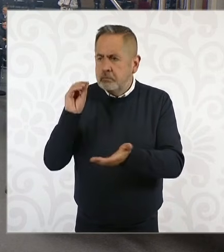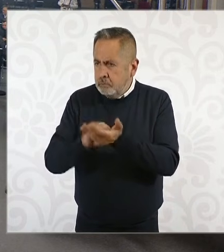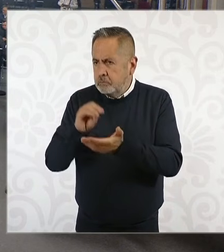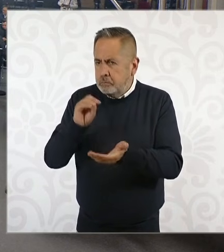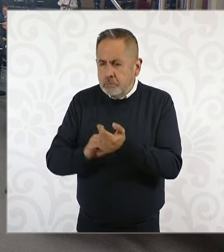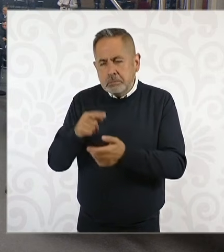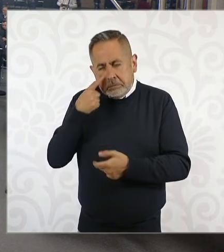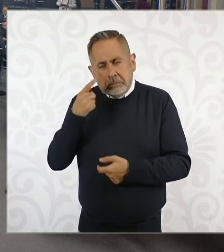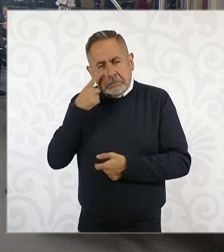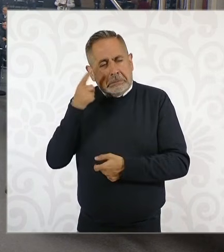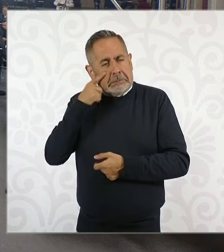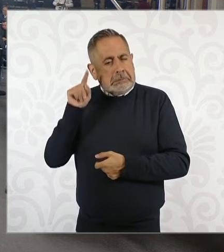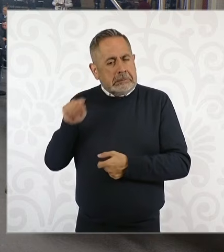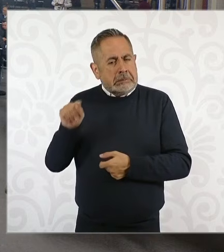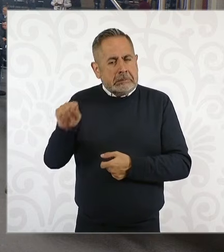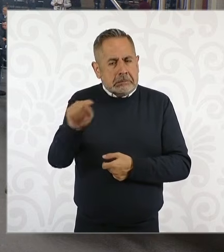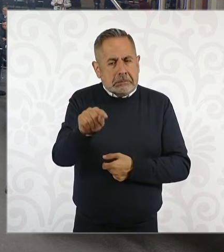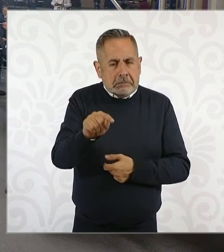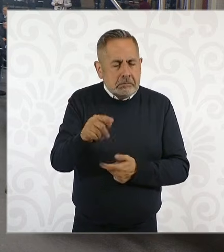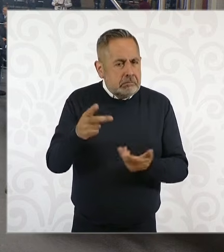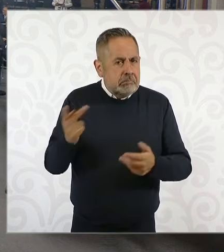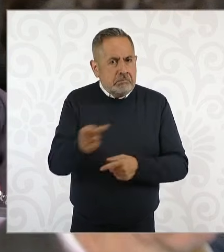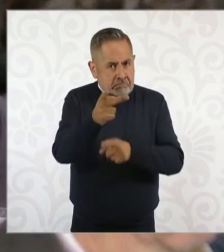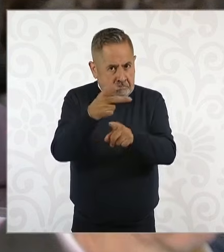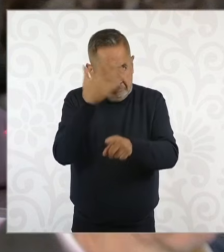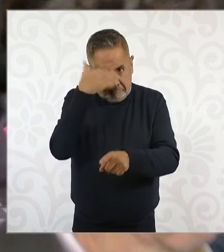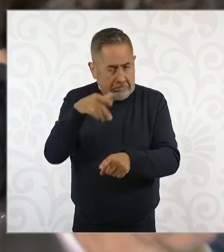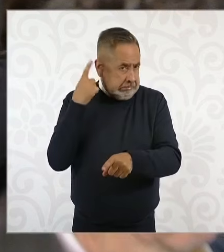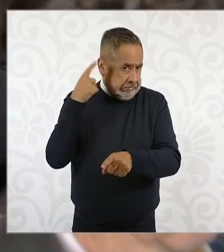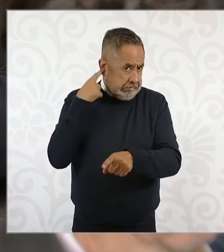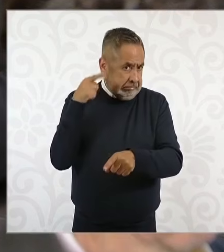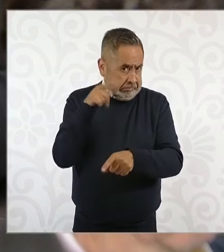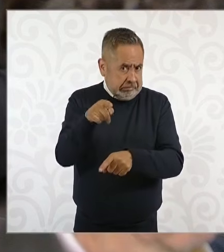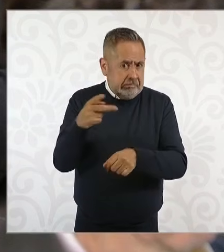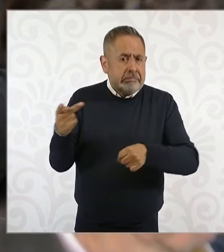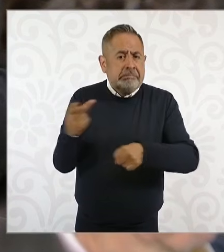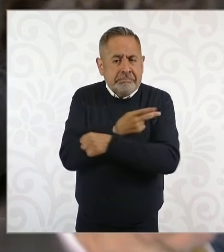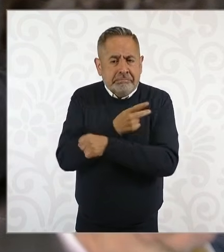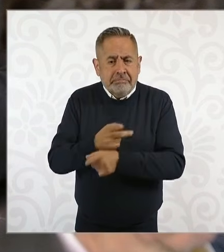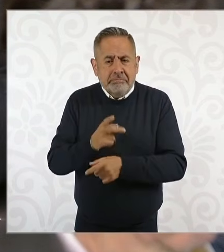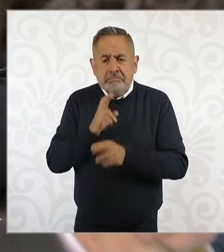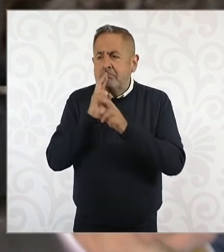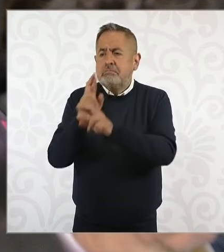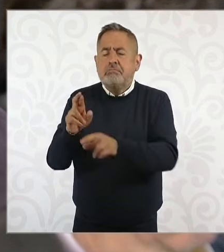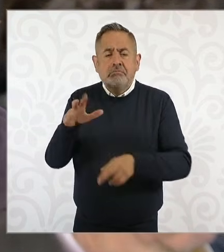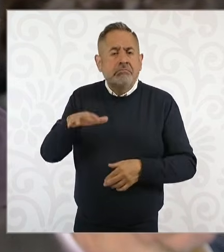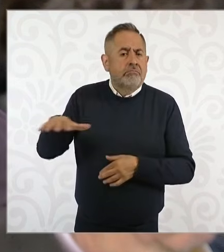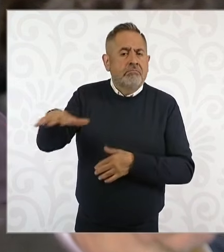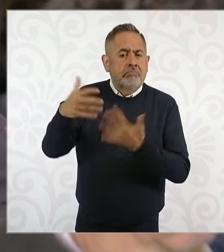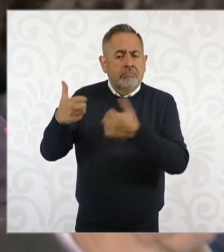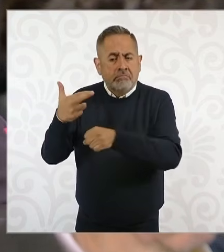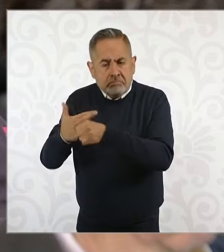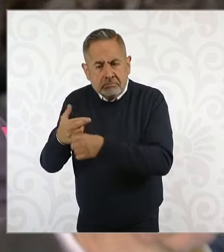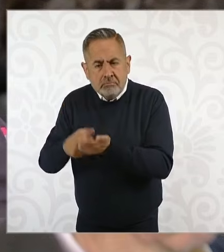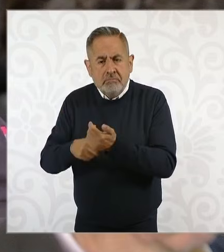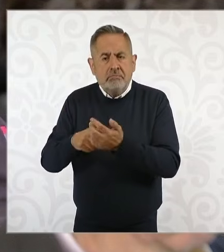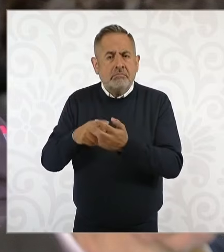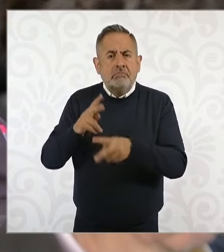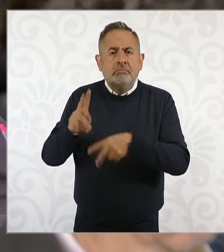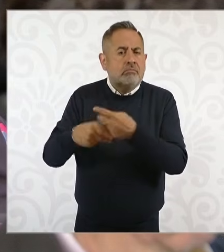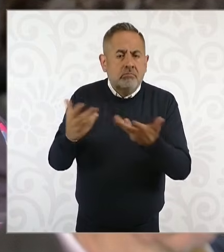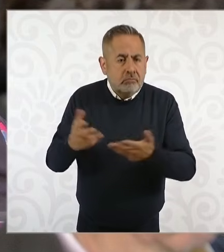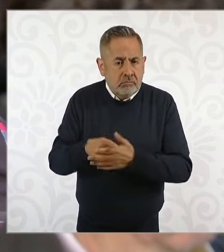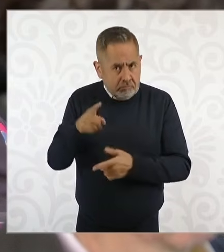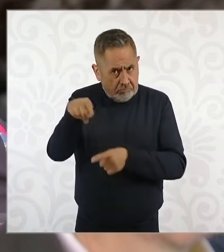sucede, Presidenta, preguntarle si conocía del tema, ¿qué le diría a los empresarios y a las autoridades